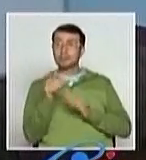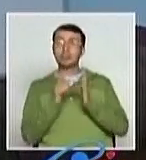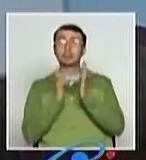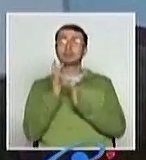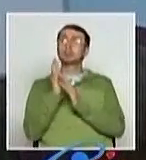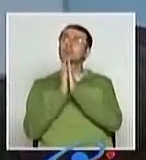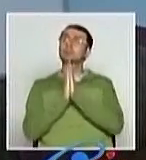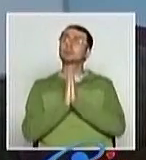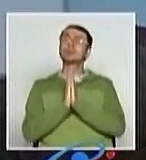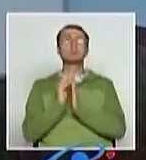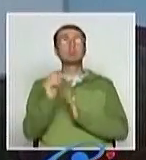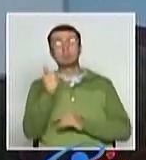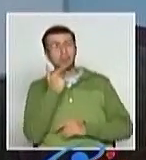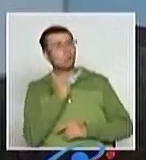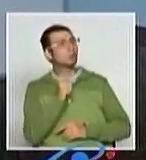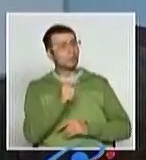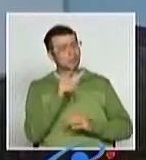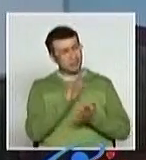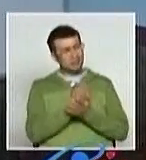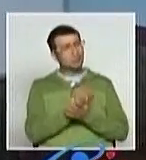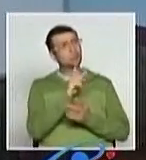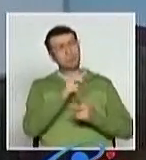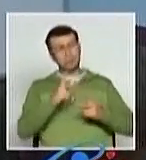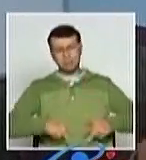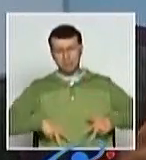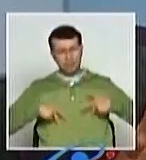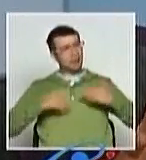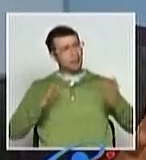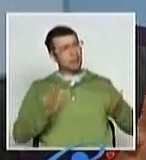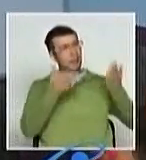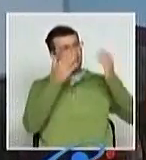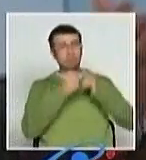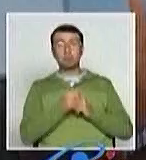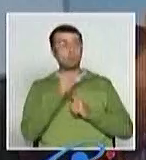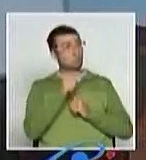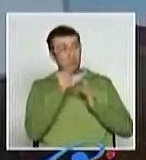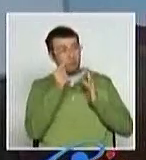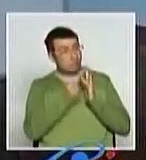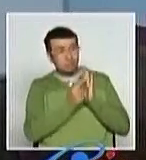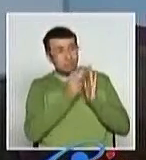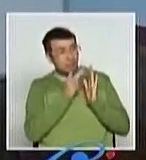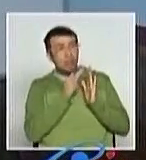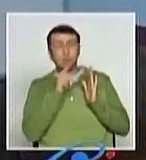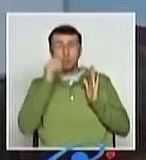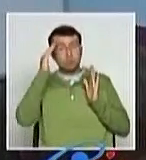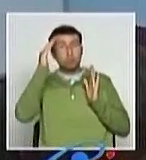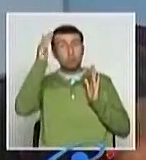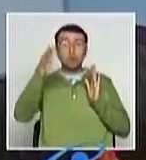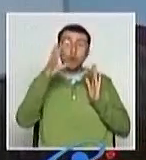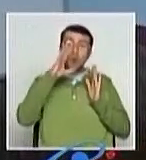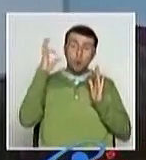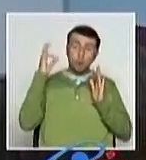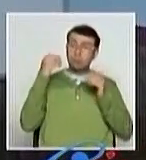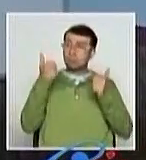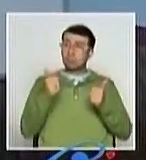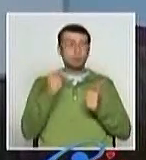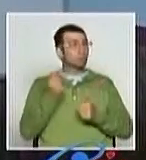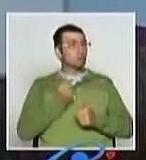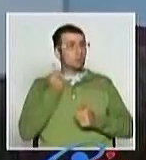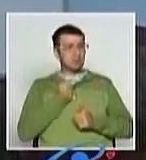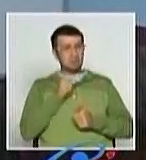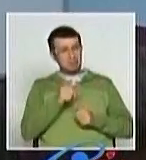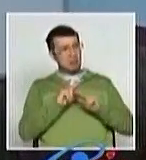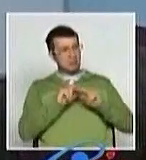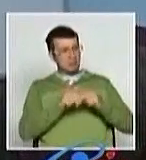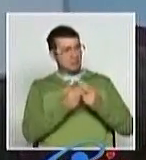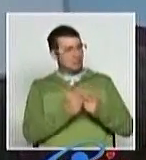simplemente le decía disfrute la vida no importa usted no esté casada cuando reciba algún hombre pues simplemente tenga placer con él la